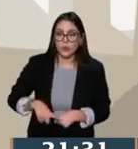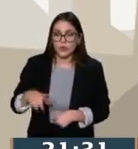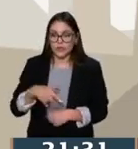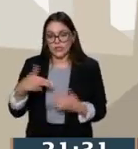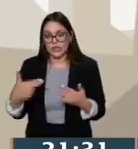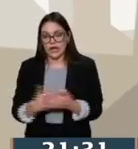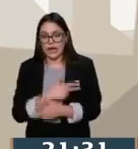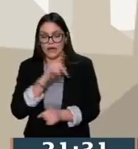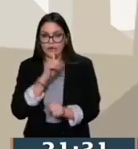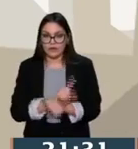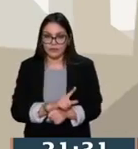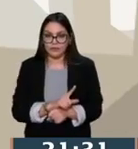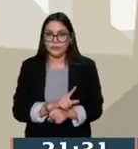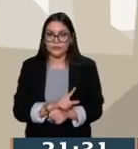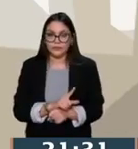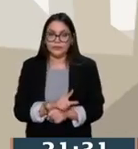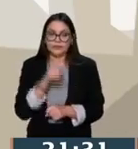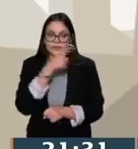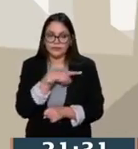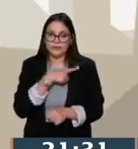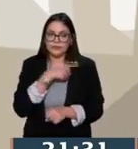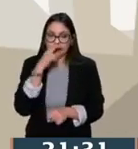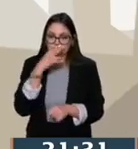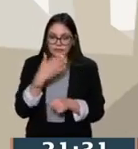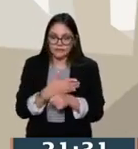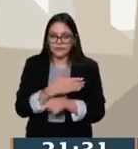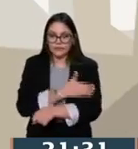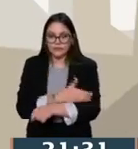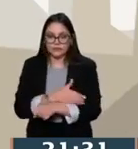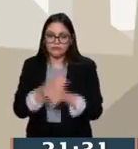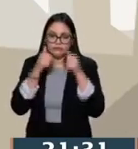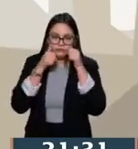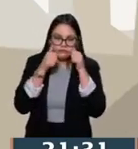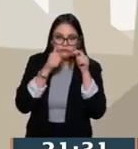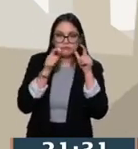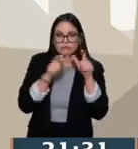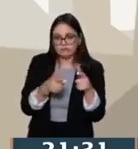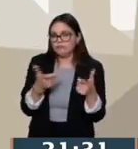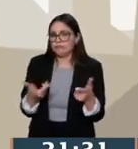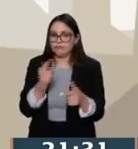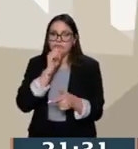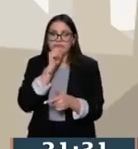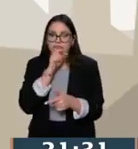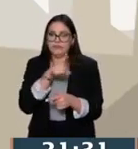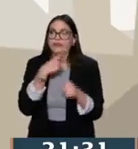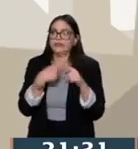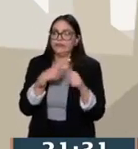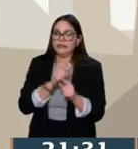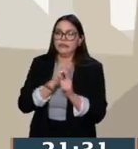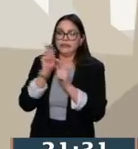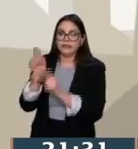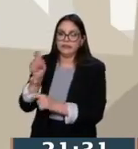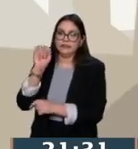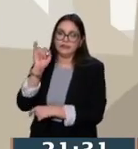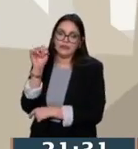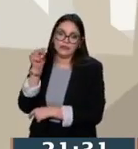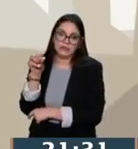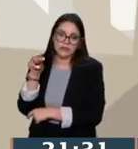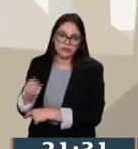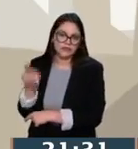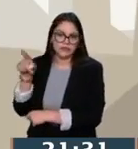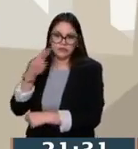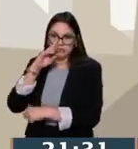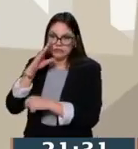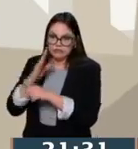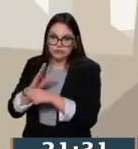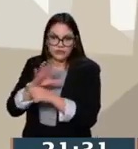vamos a decirlo así, tiene que acompañar, hacerse cargo y efectivamente es el Instituto Nacional de Migración, por ejemplo, es un órgano